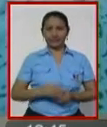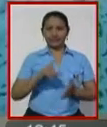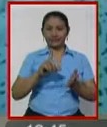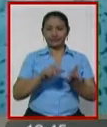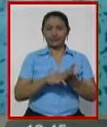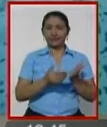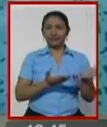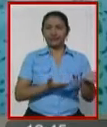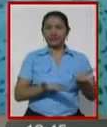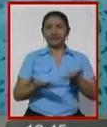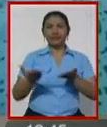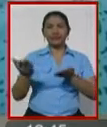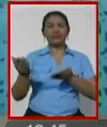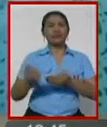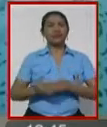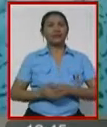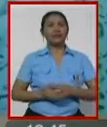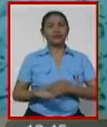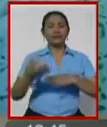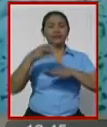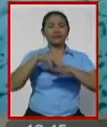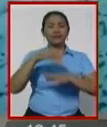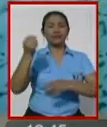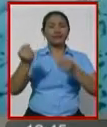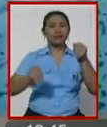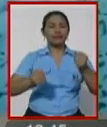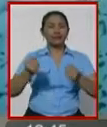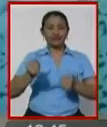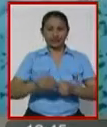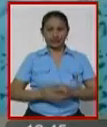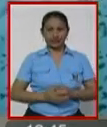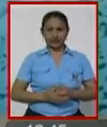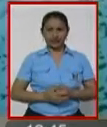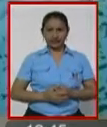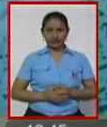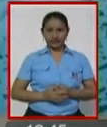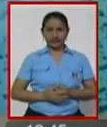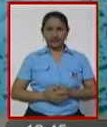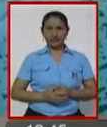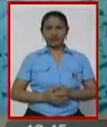subieron a un auto, empecé